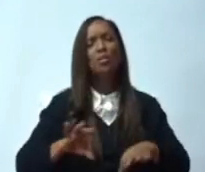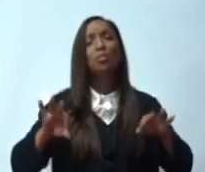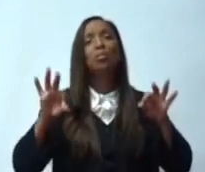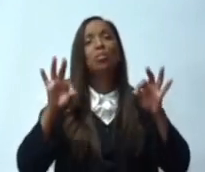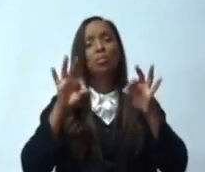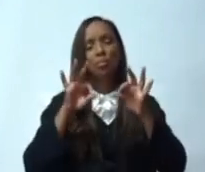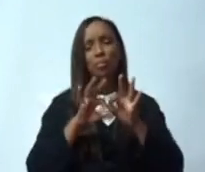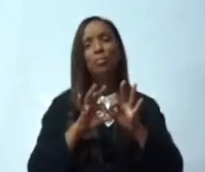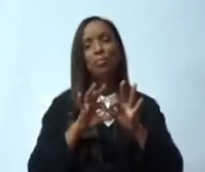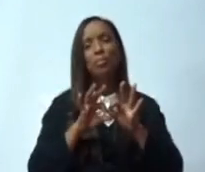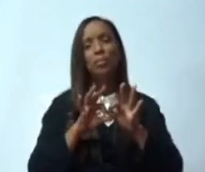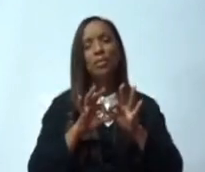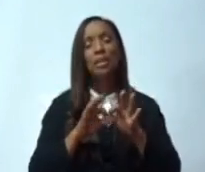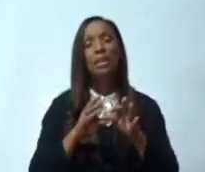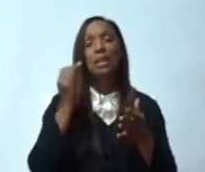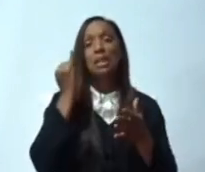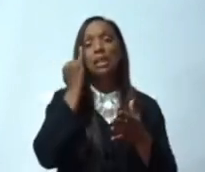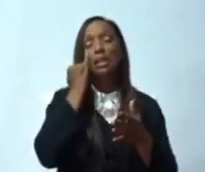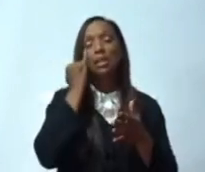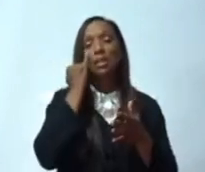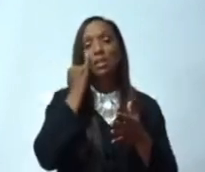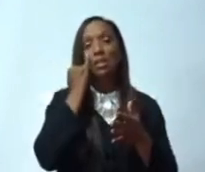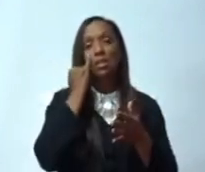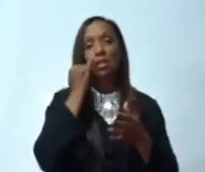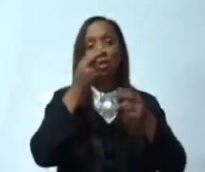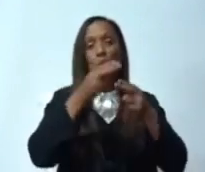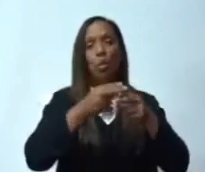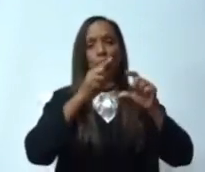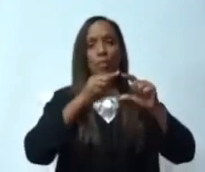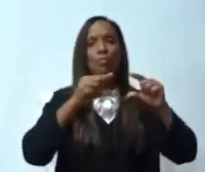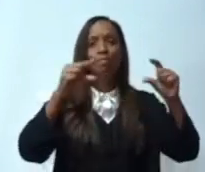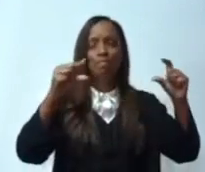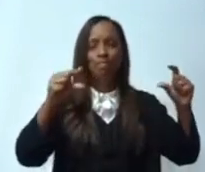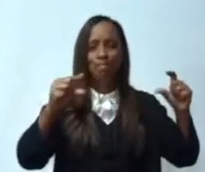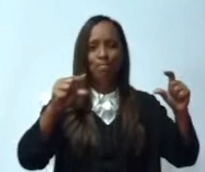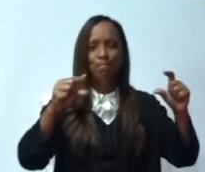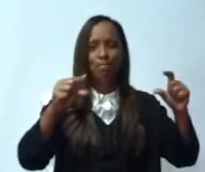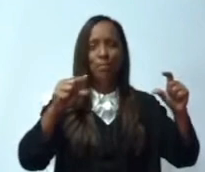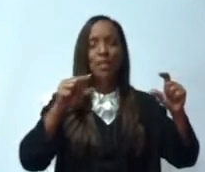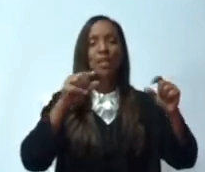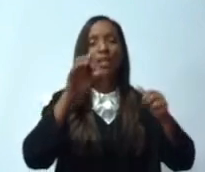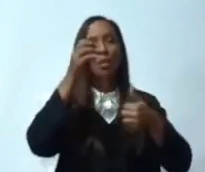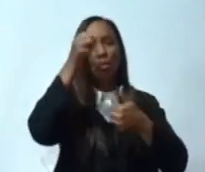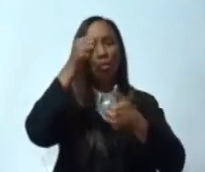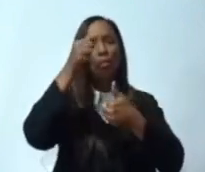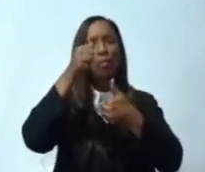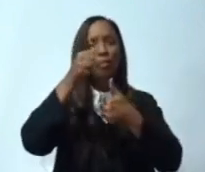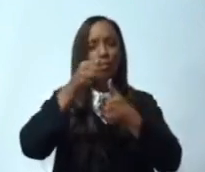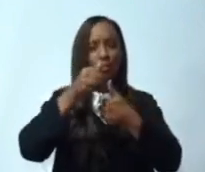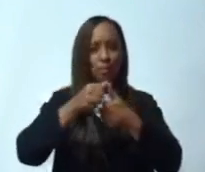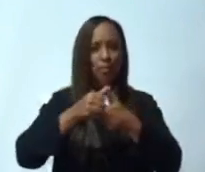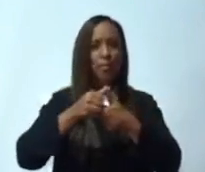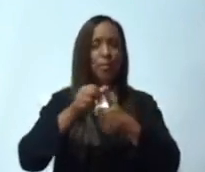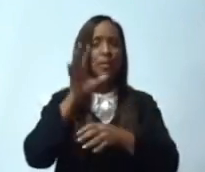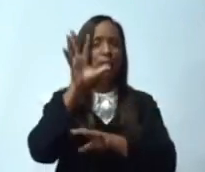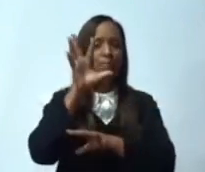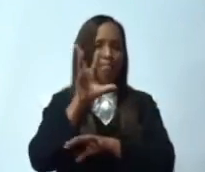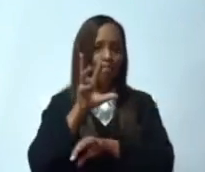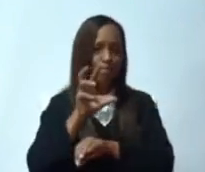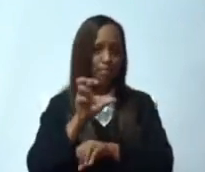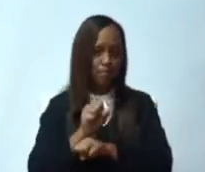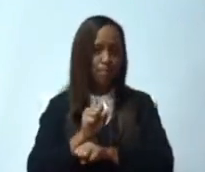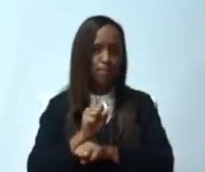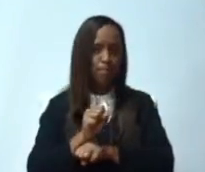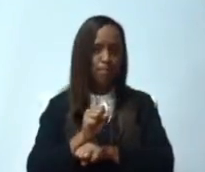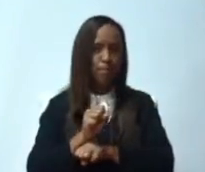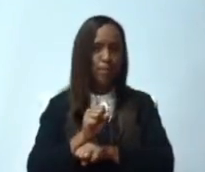mantener esa cultura de lo que es la cofradía de los Congos de Villamella, a quien estamos haciendo honor por ponerle el nombre de Sisto